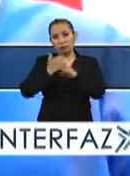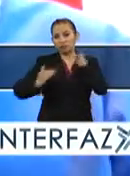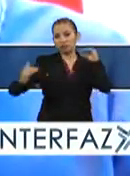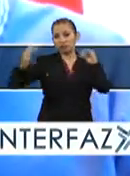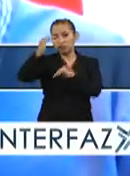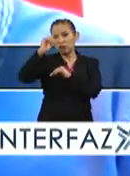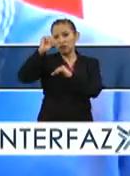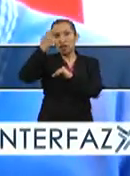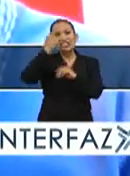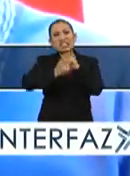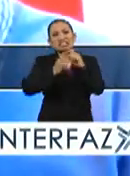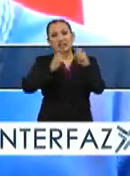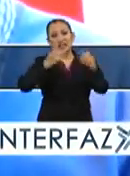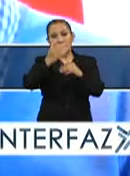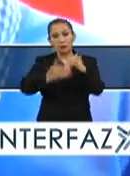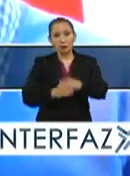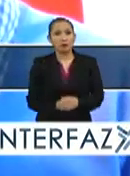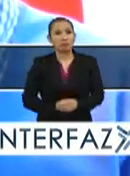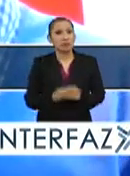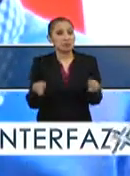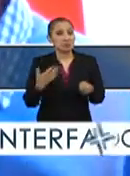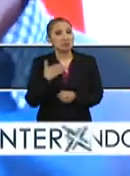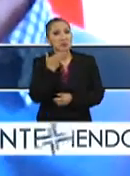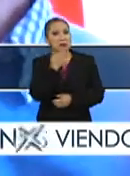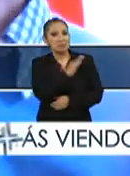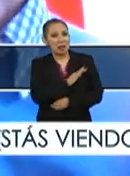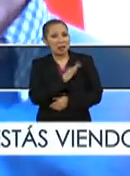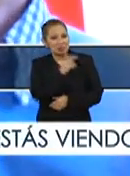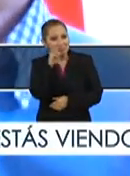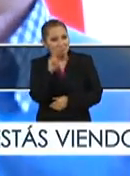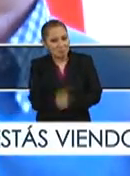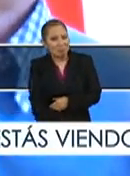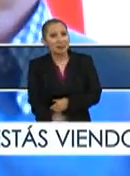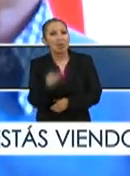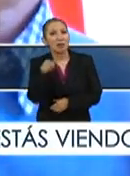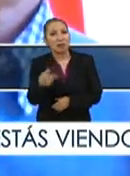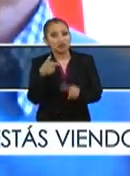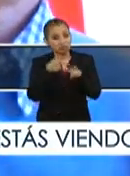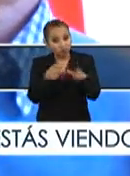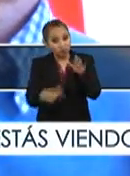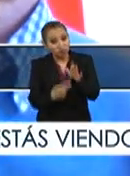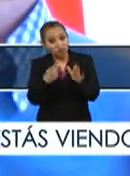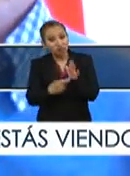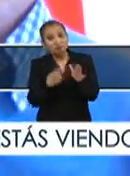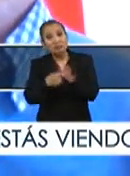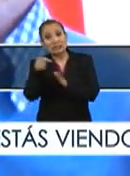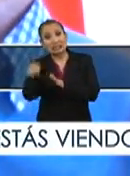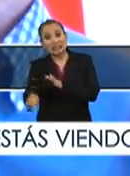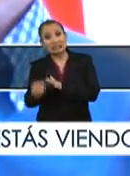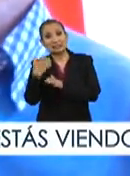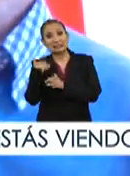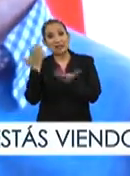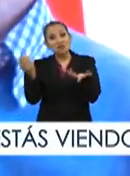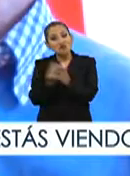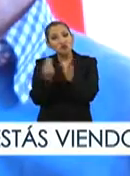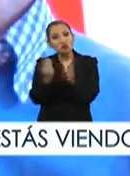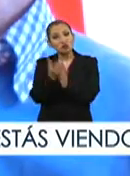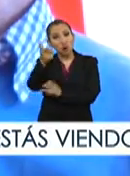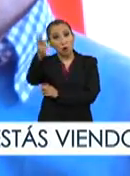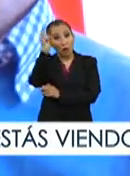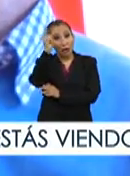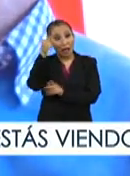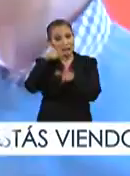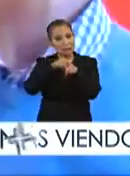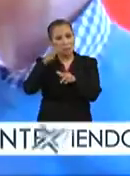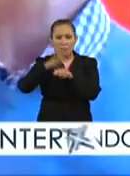alta teoría del desarrollo. Pues enhorabuena por la continuación de este curso. Esperamos que